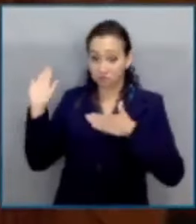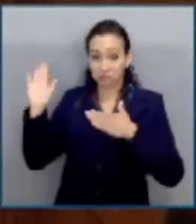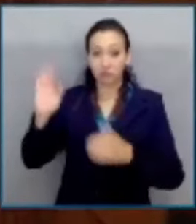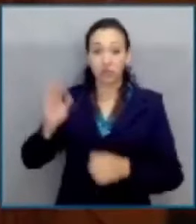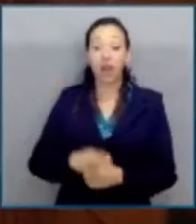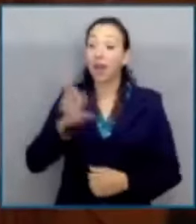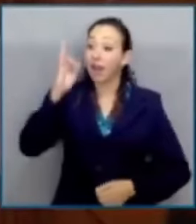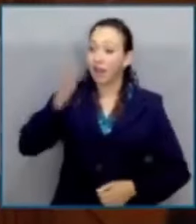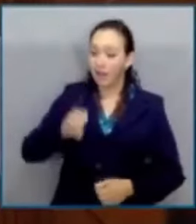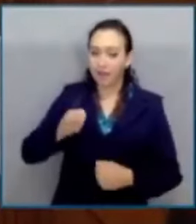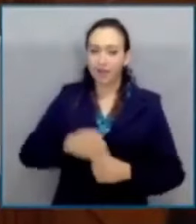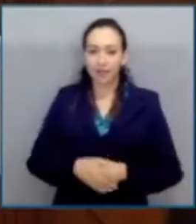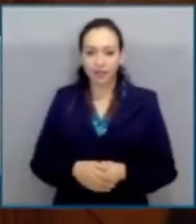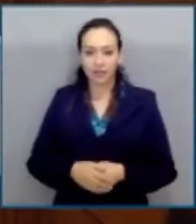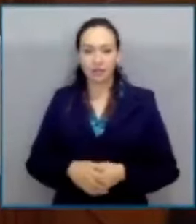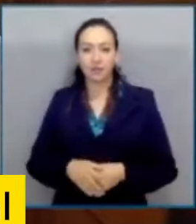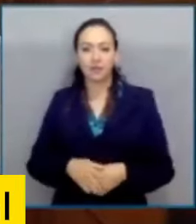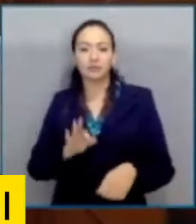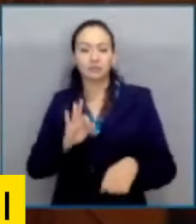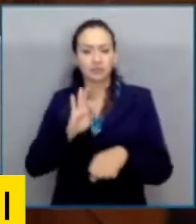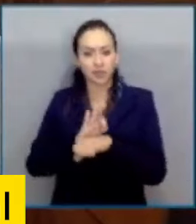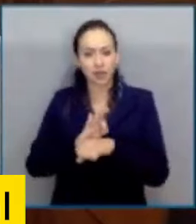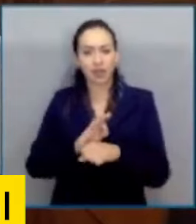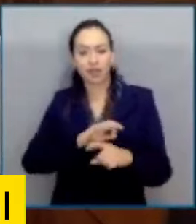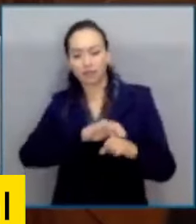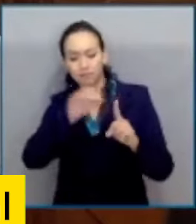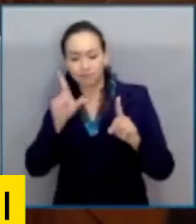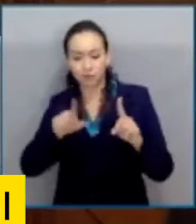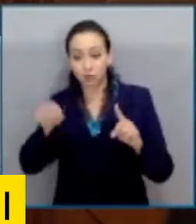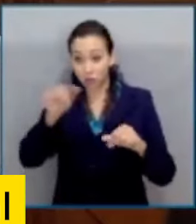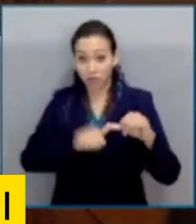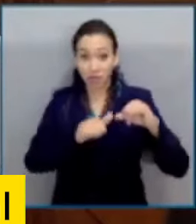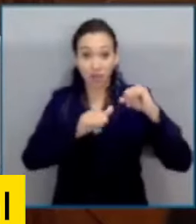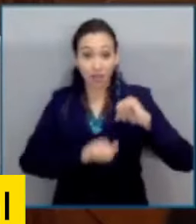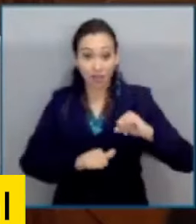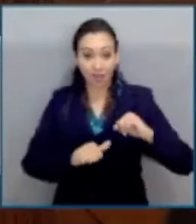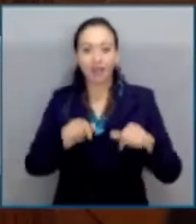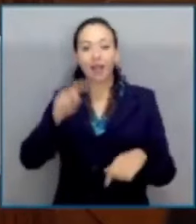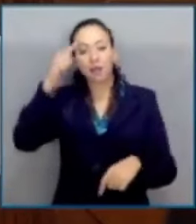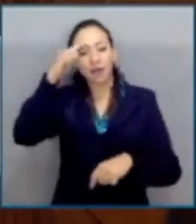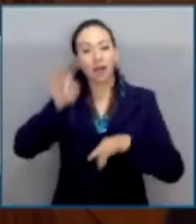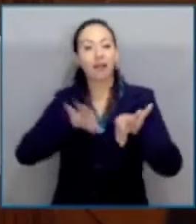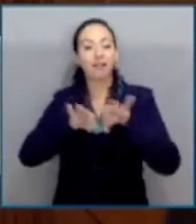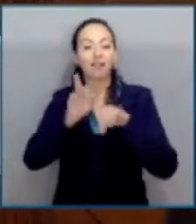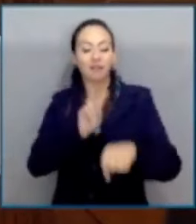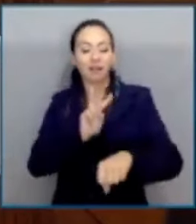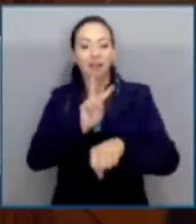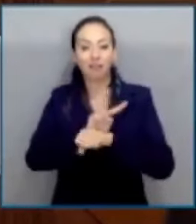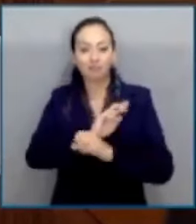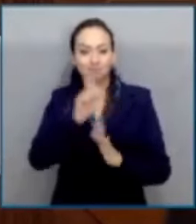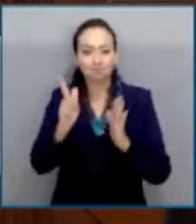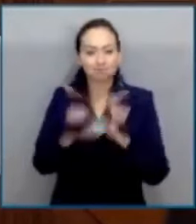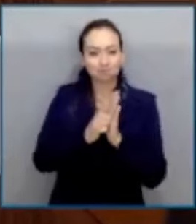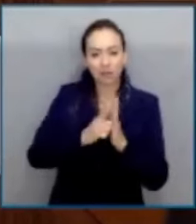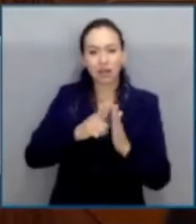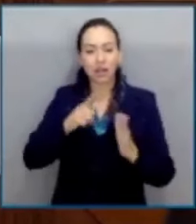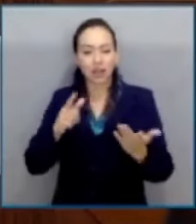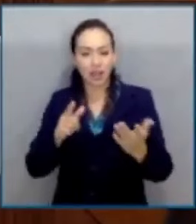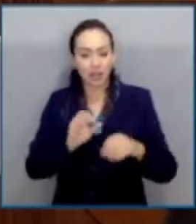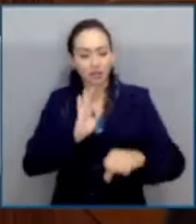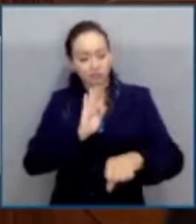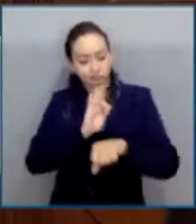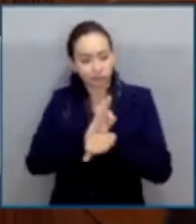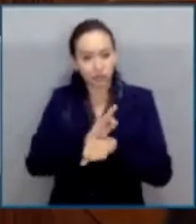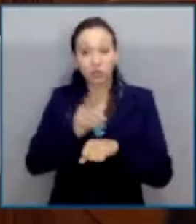desempeñar leal y patrióticamente el cargo de consejero de la Judicatura Federal que se le ha conferido y